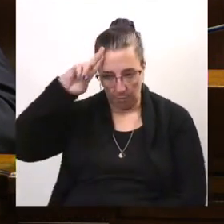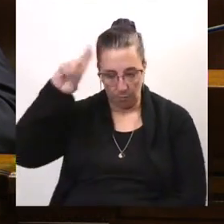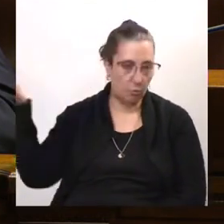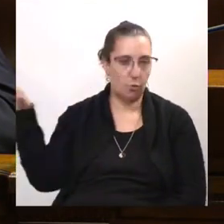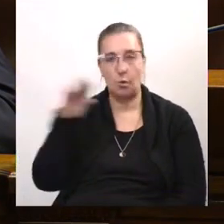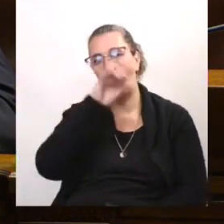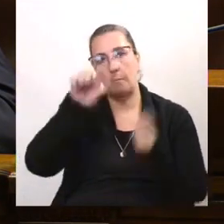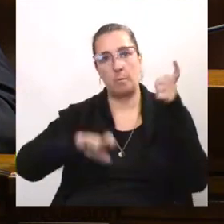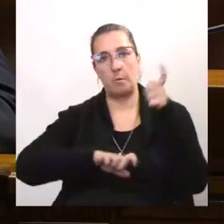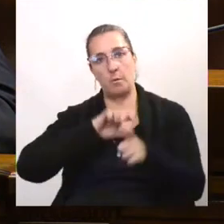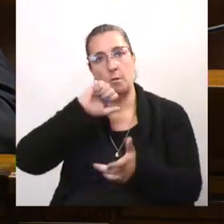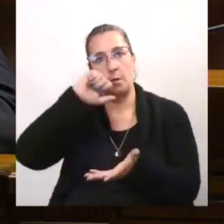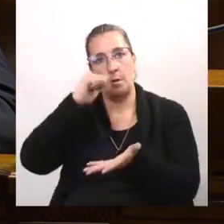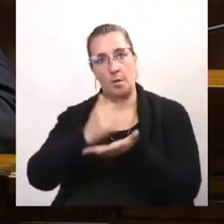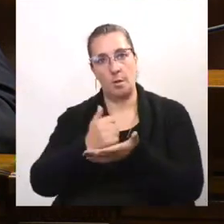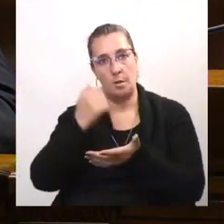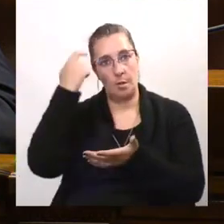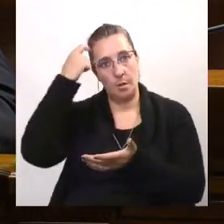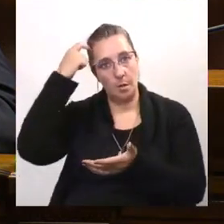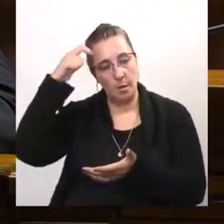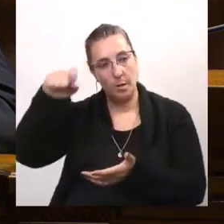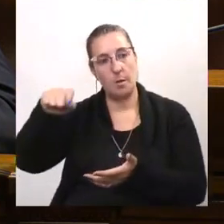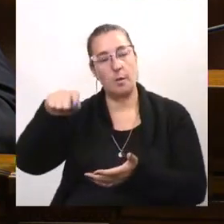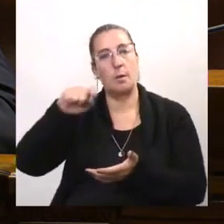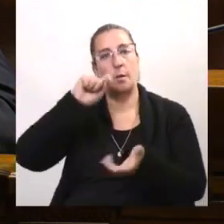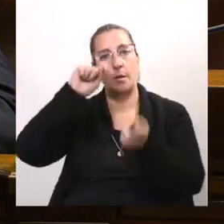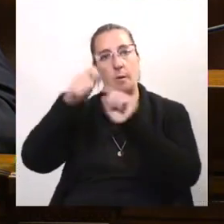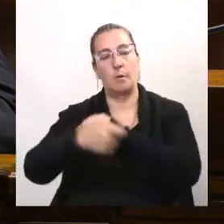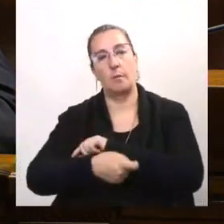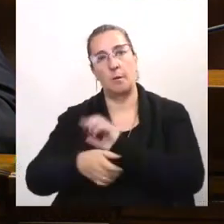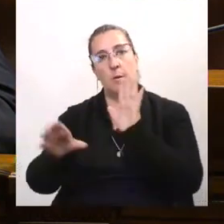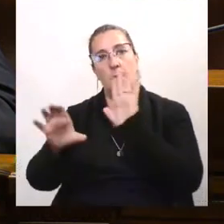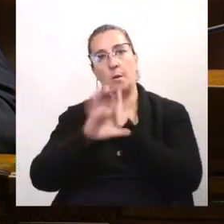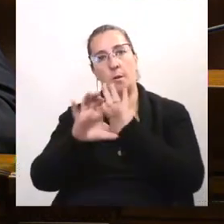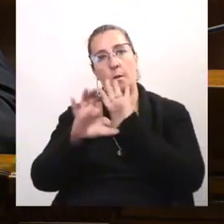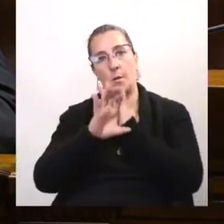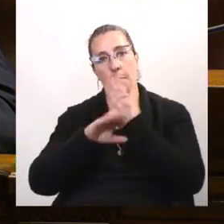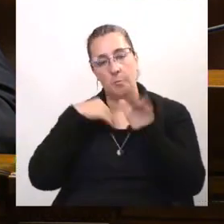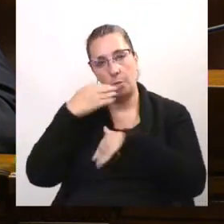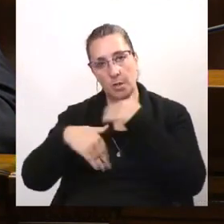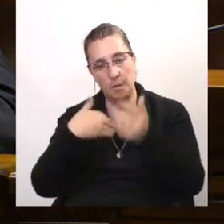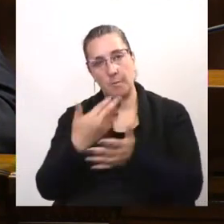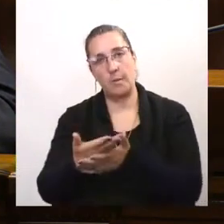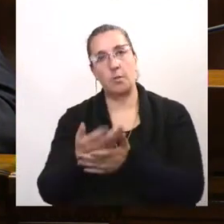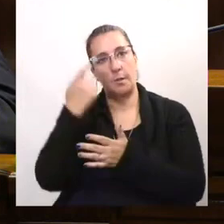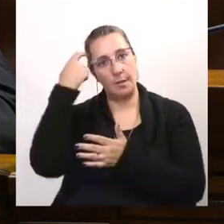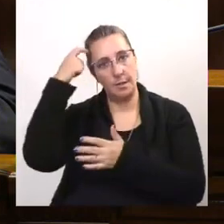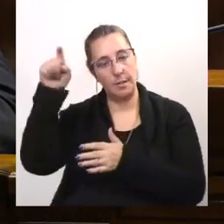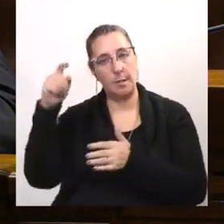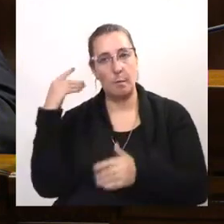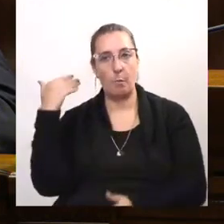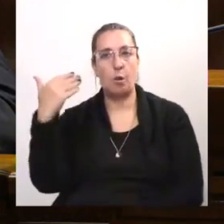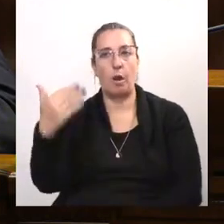las personas que presenten una iniciativa de reforma constitucional por el procedimiento de la iniciativa popular,